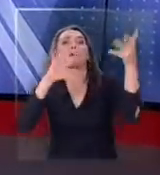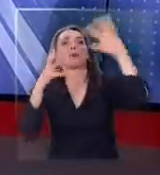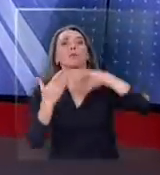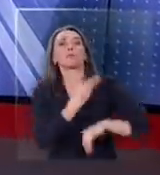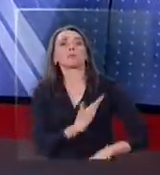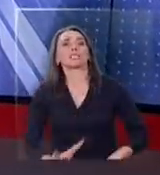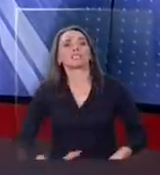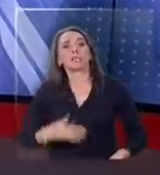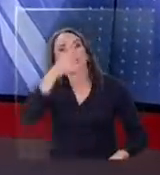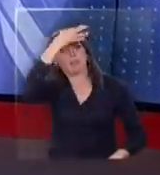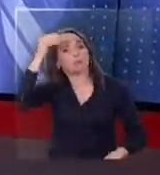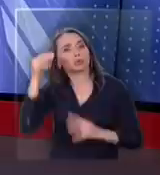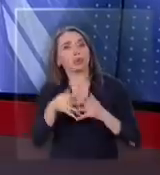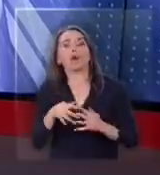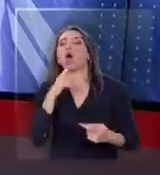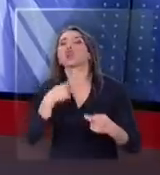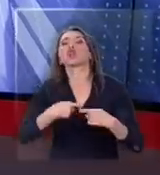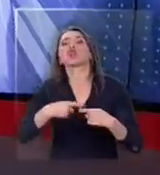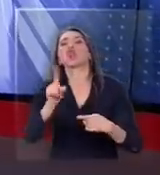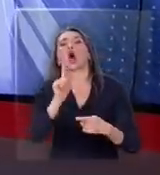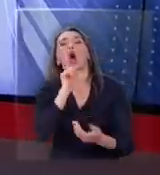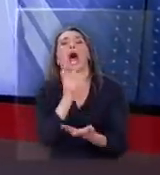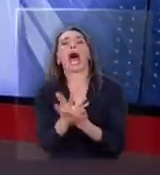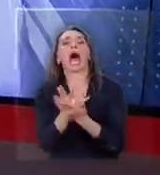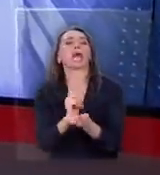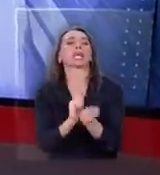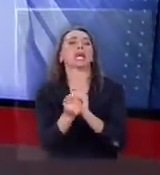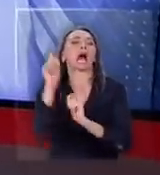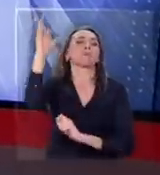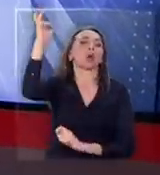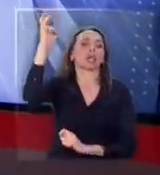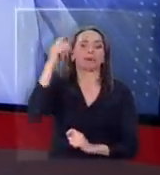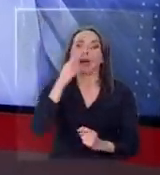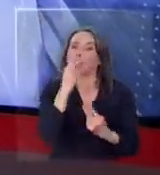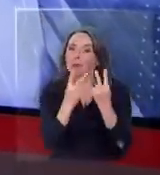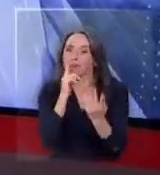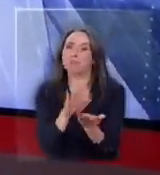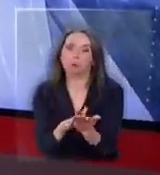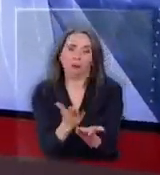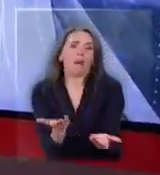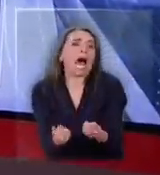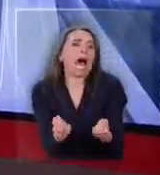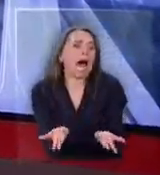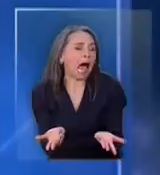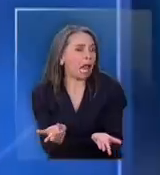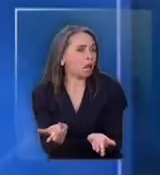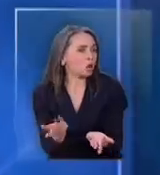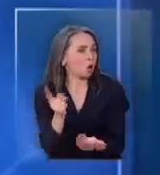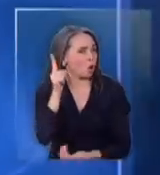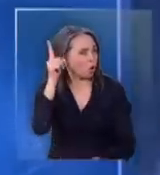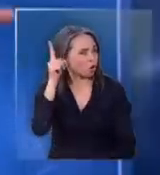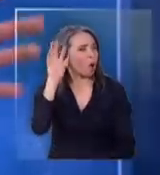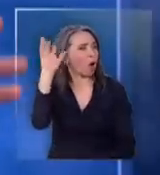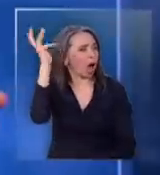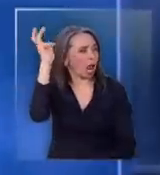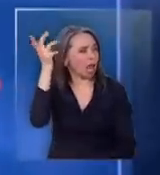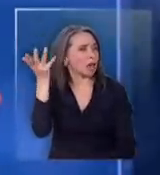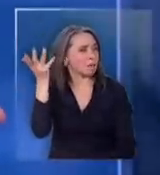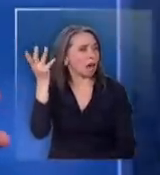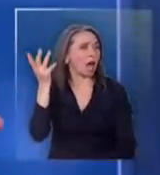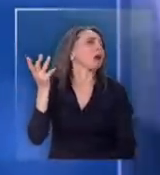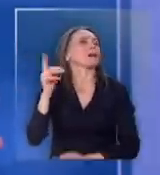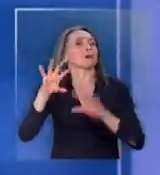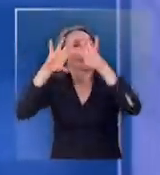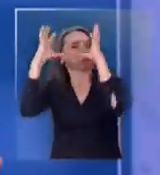presidente de Estados Unidos que quiera negarlo, claro, esto es evidencia empírica de que algo está pasando con el tema climático en general y con